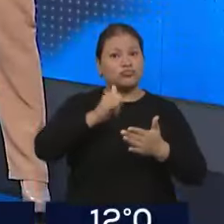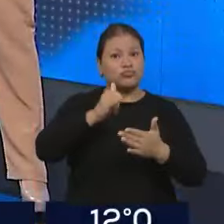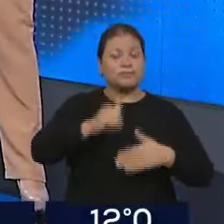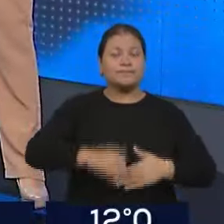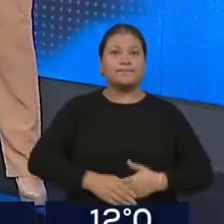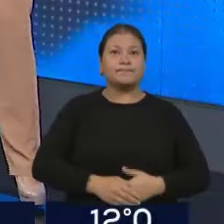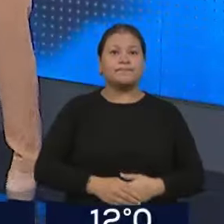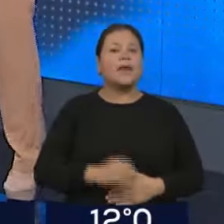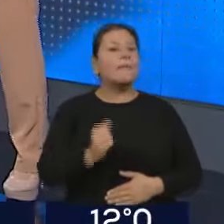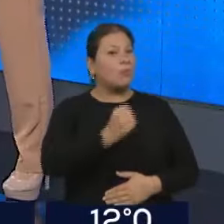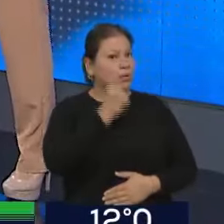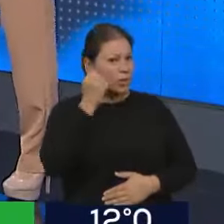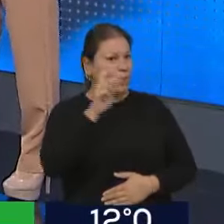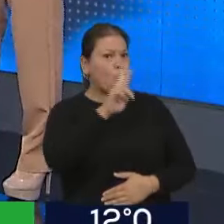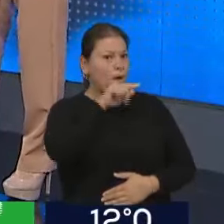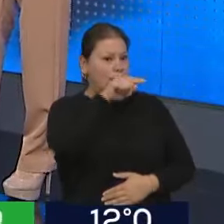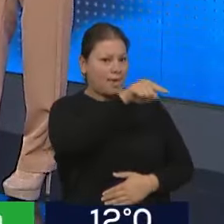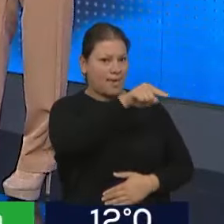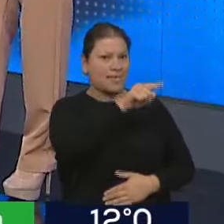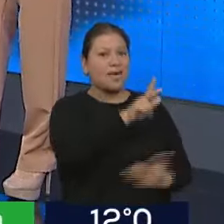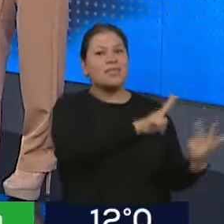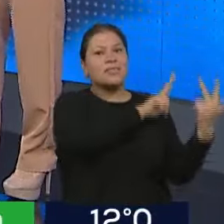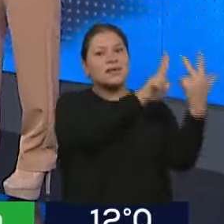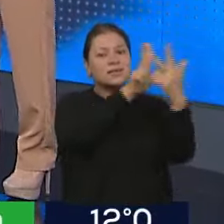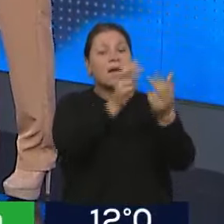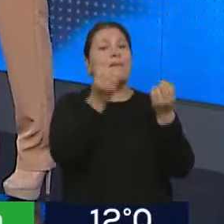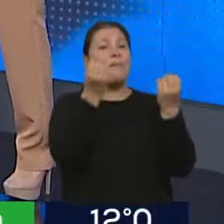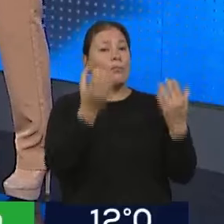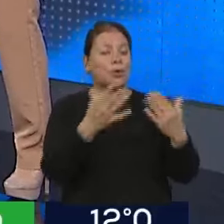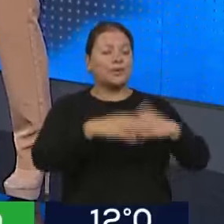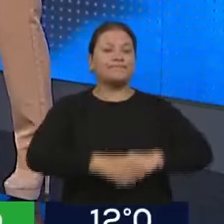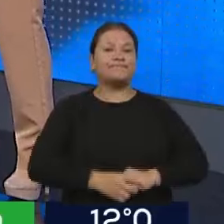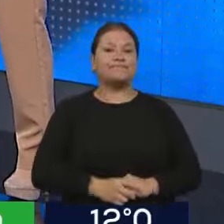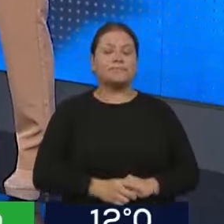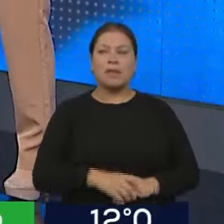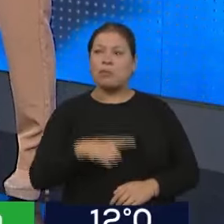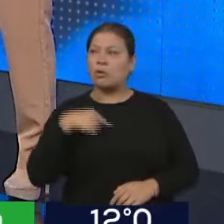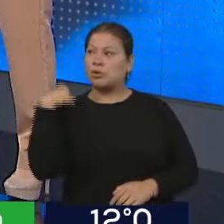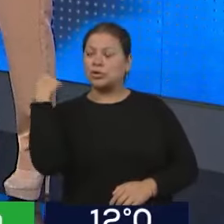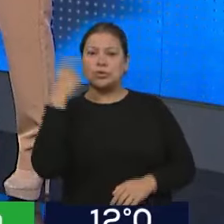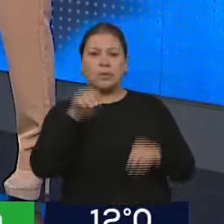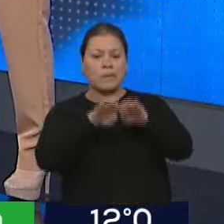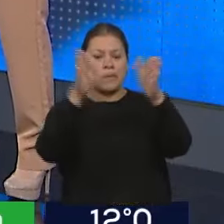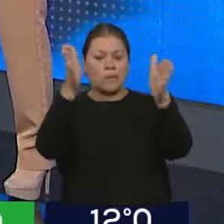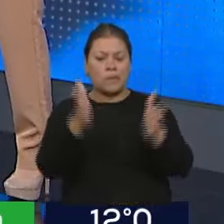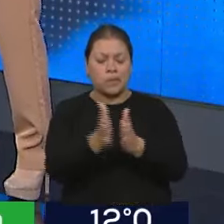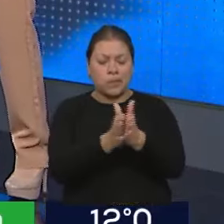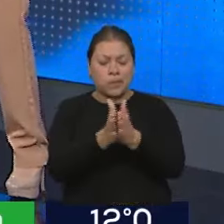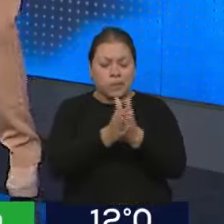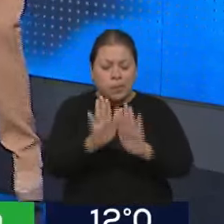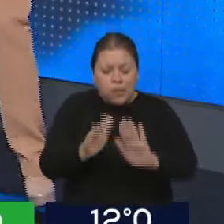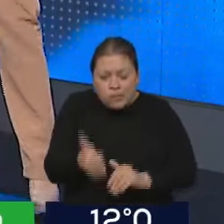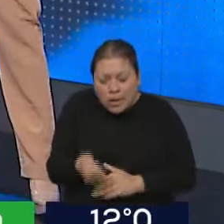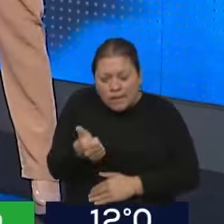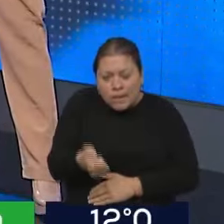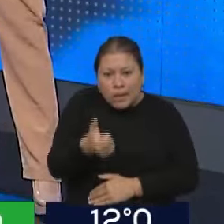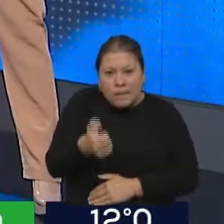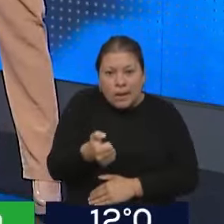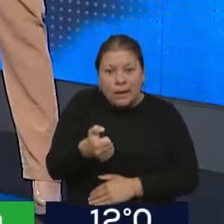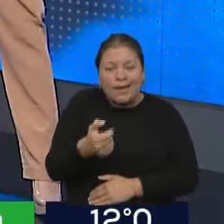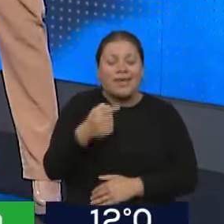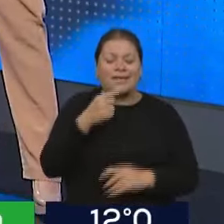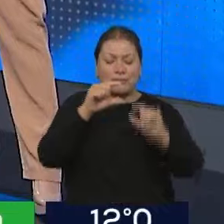esto que decía Romina y lo voy a explicar por qué. Porque muchos estamos encendiendo calefactores y nos quedamos con el título. Por ahora no se incrementan las